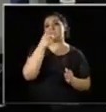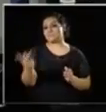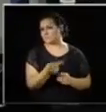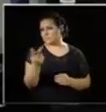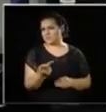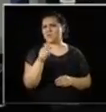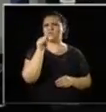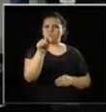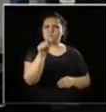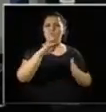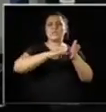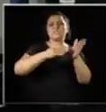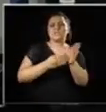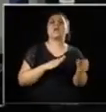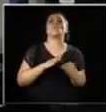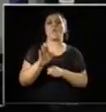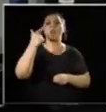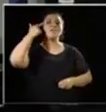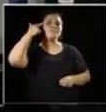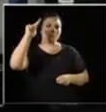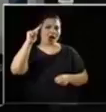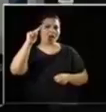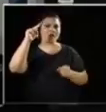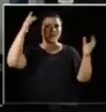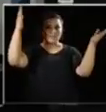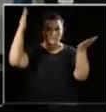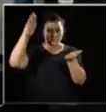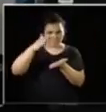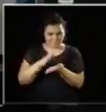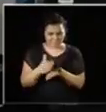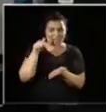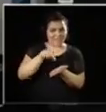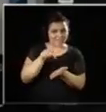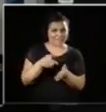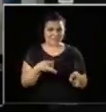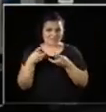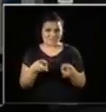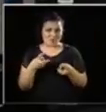¿qué estrategia llevarán a cabo para reducir el problema de inseguridad y en específico el de robo?